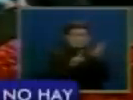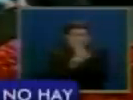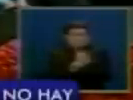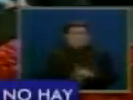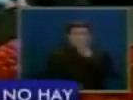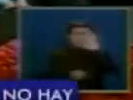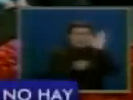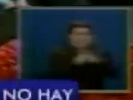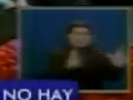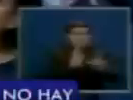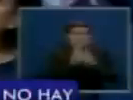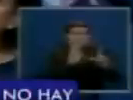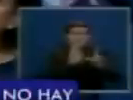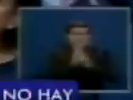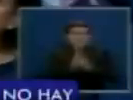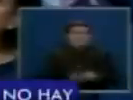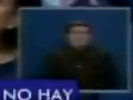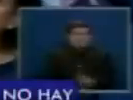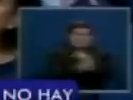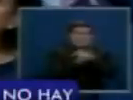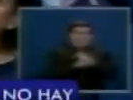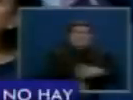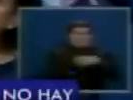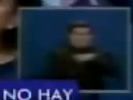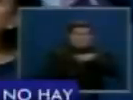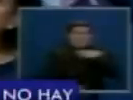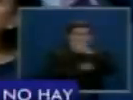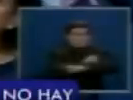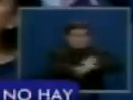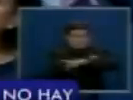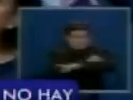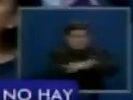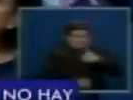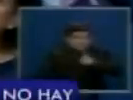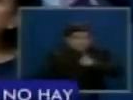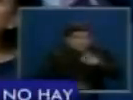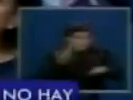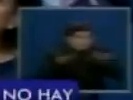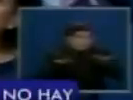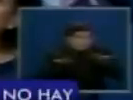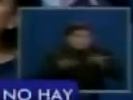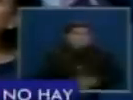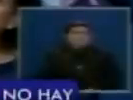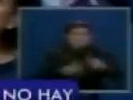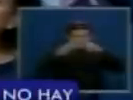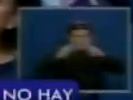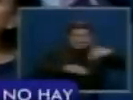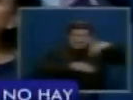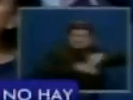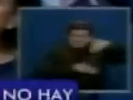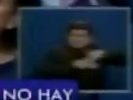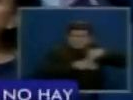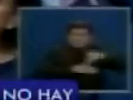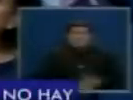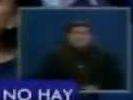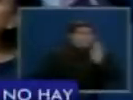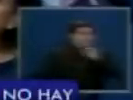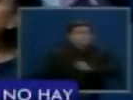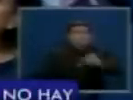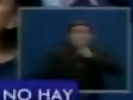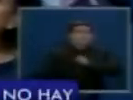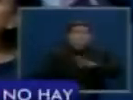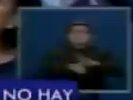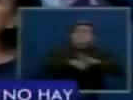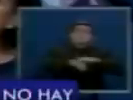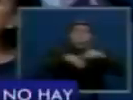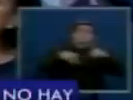cumplir las leyes que resguardan el patrimonio de la nación? ¿Son las auditorías internas, por su actitud complaciente